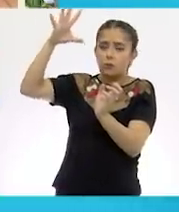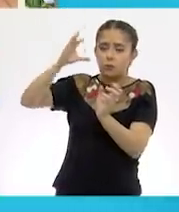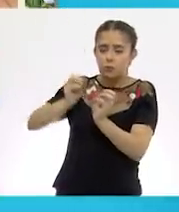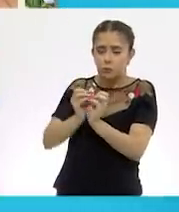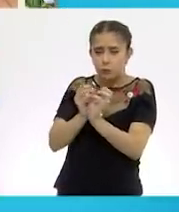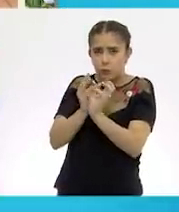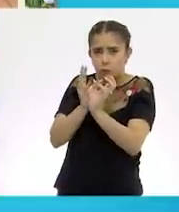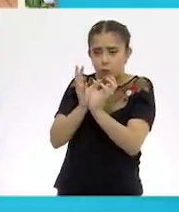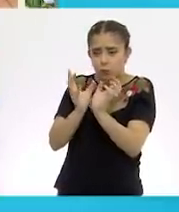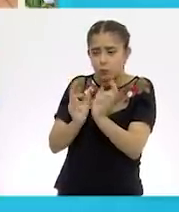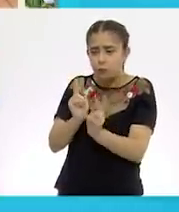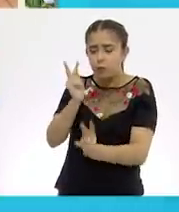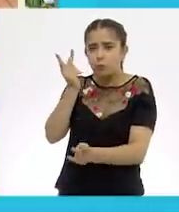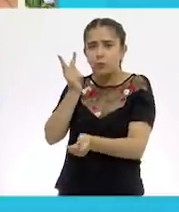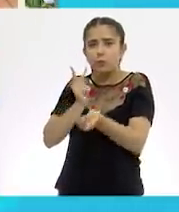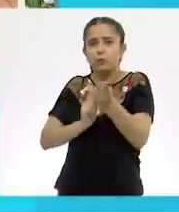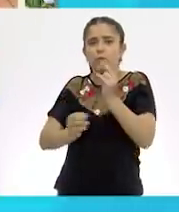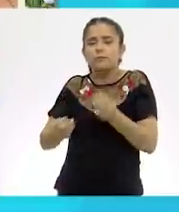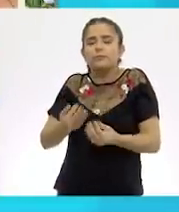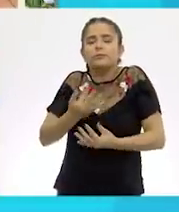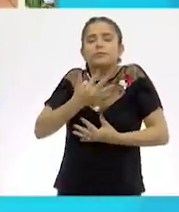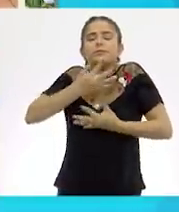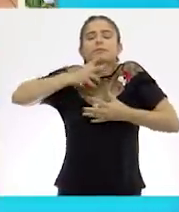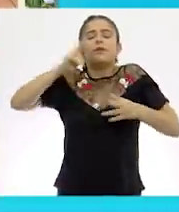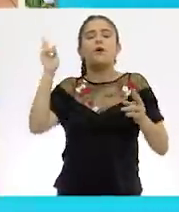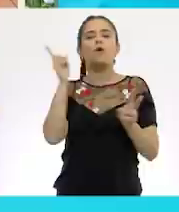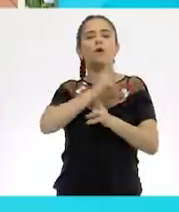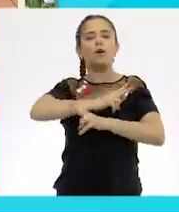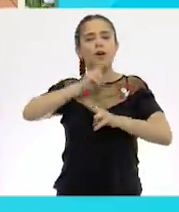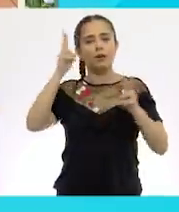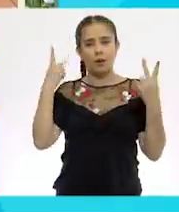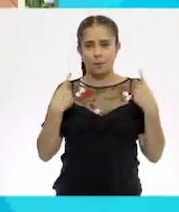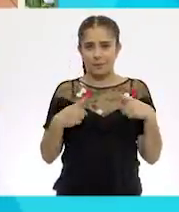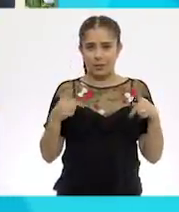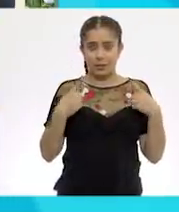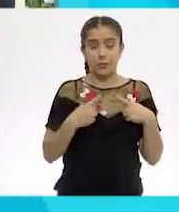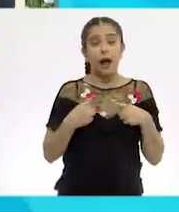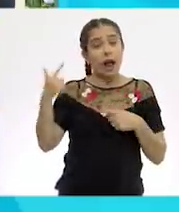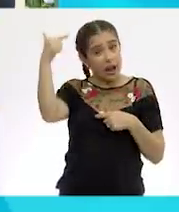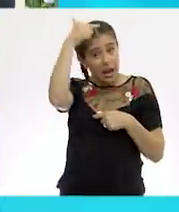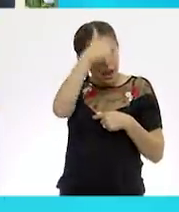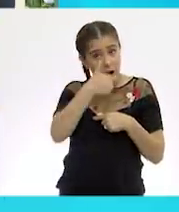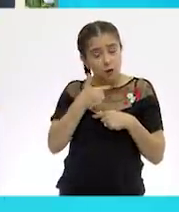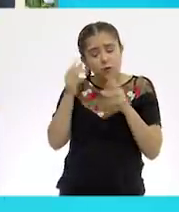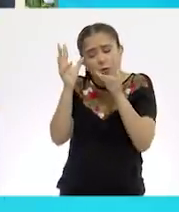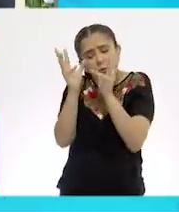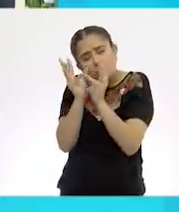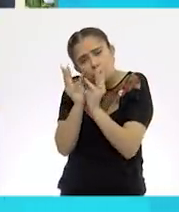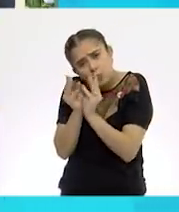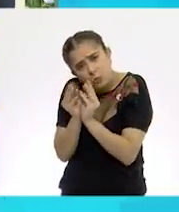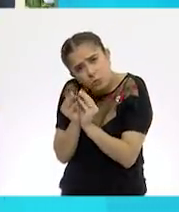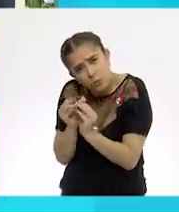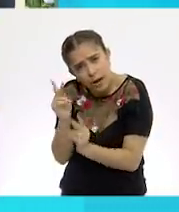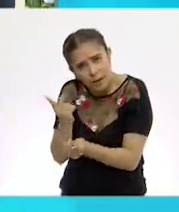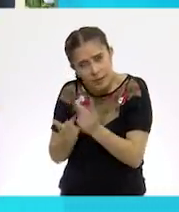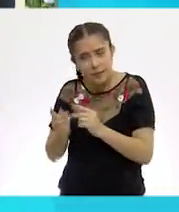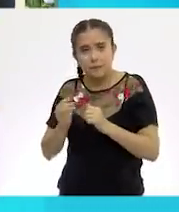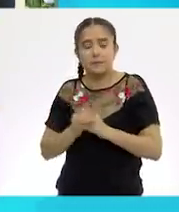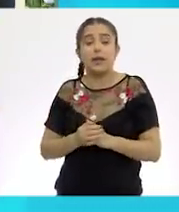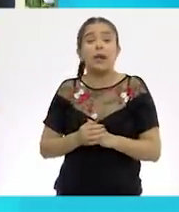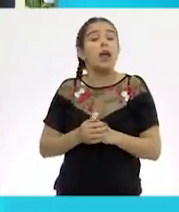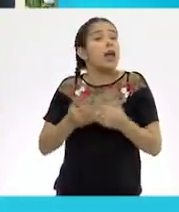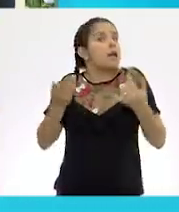para darnos oxígeno y por la noche se cierra. Una planta, al igual que nosotros,